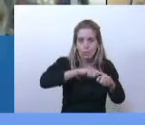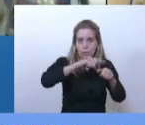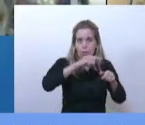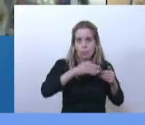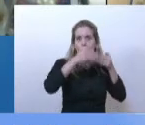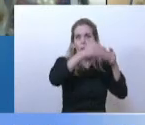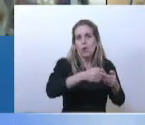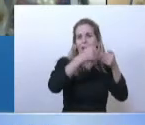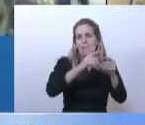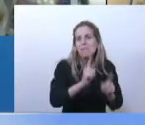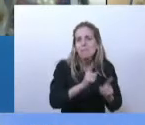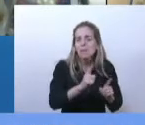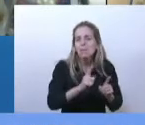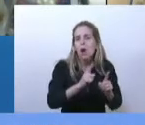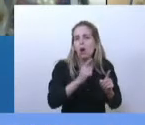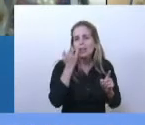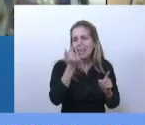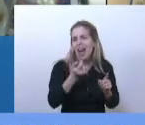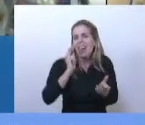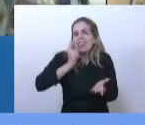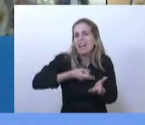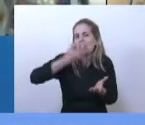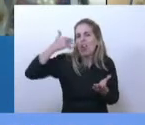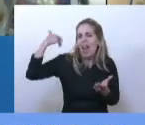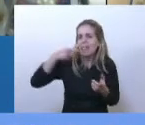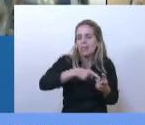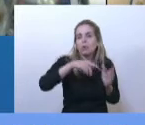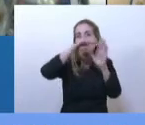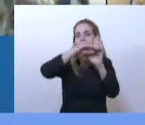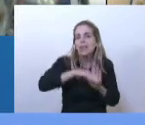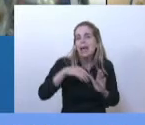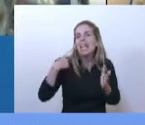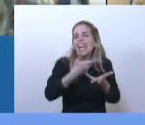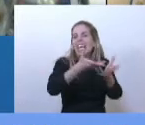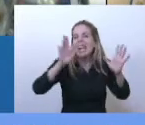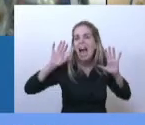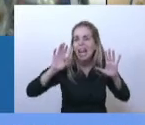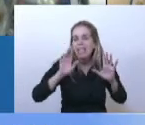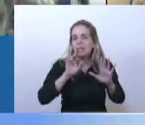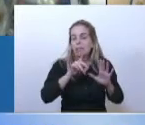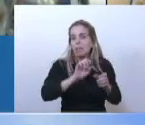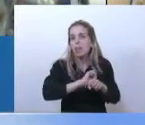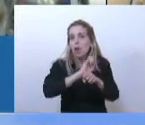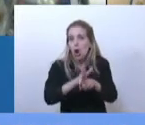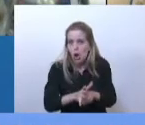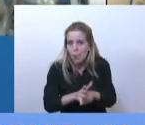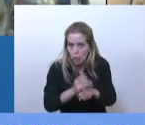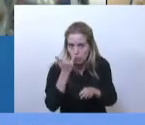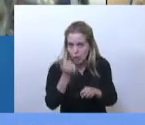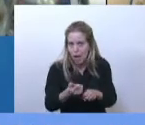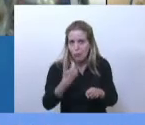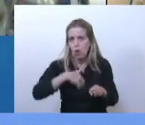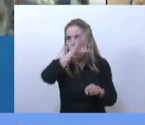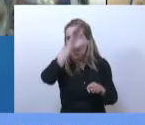anteriores que ya hemos discutido y debatido que establece medidas generales de prevención frente al cob y que se aplican en todo el